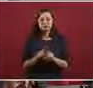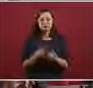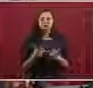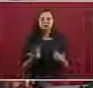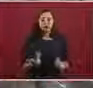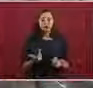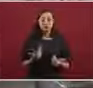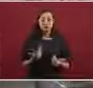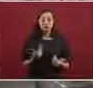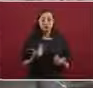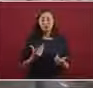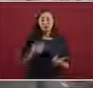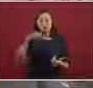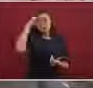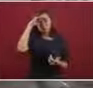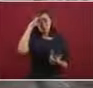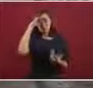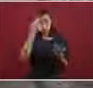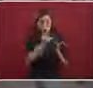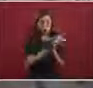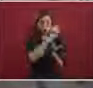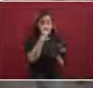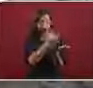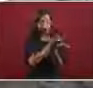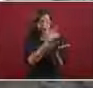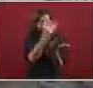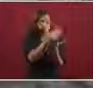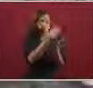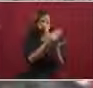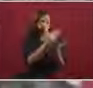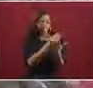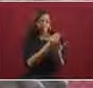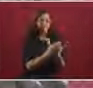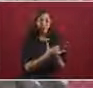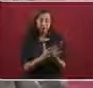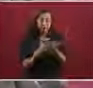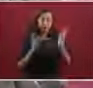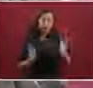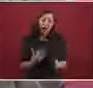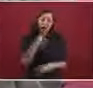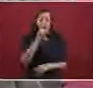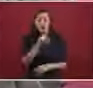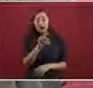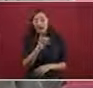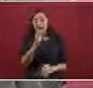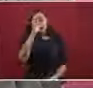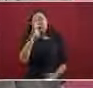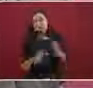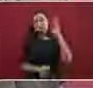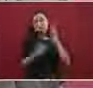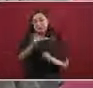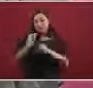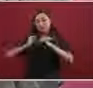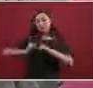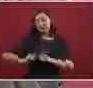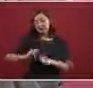puramente legales, podríamos decir, es la Fiscalía, es el Poder